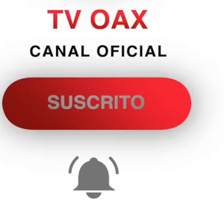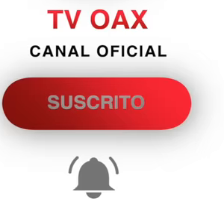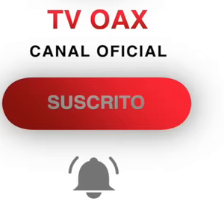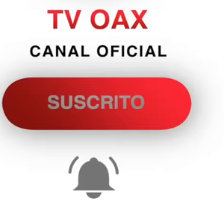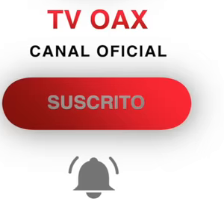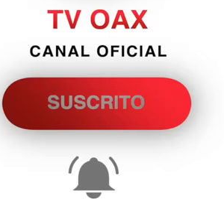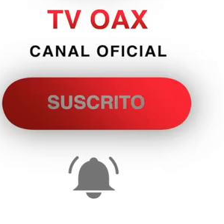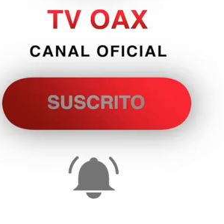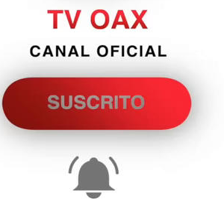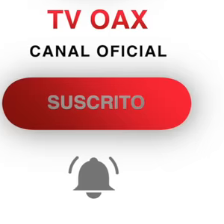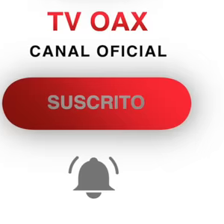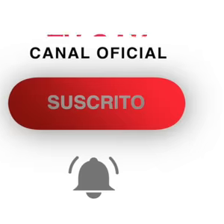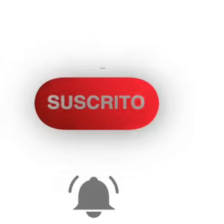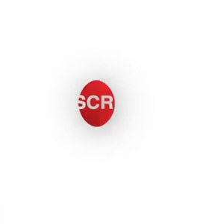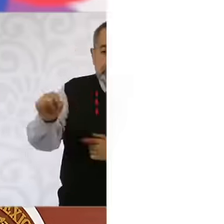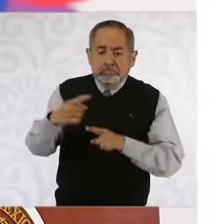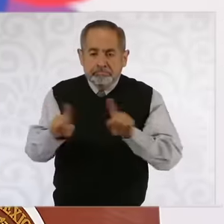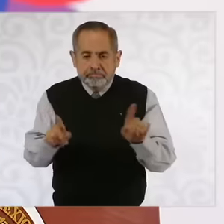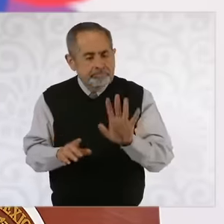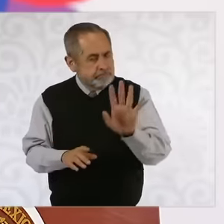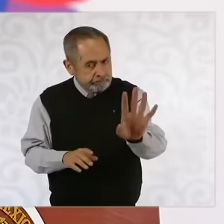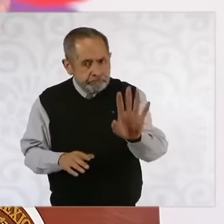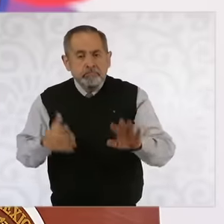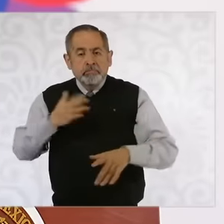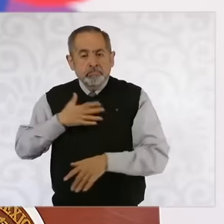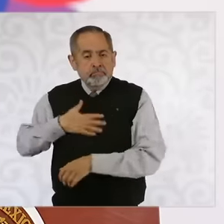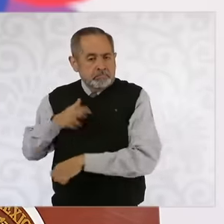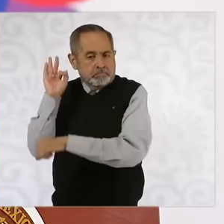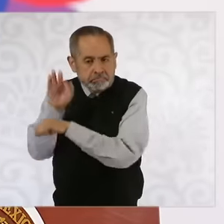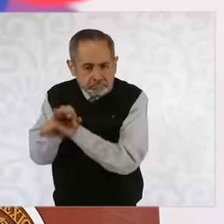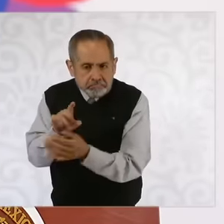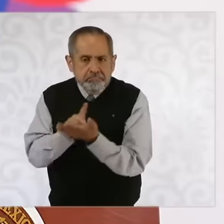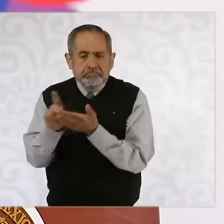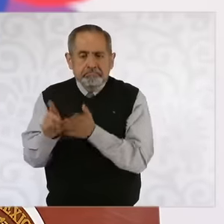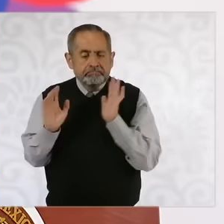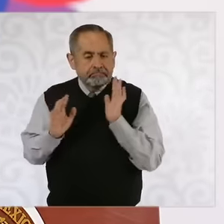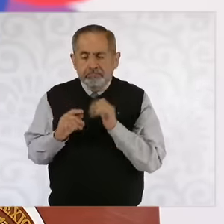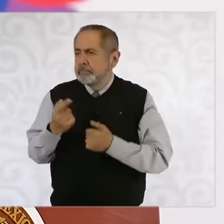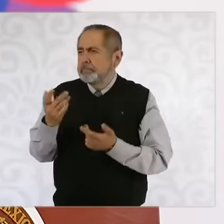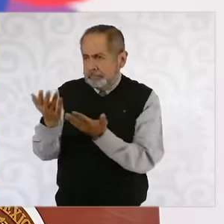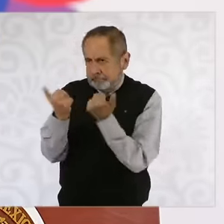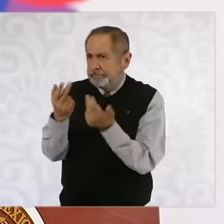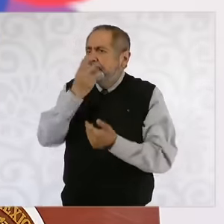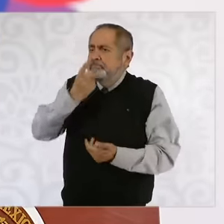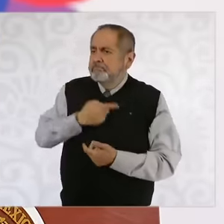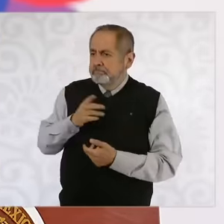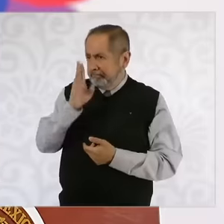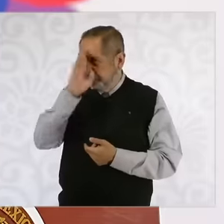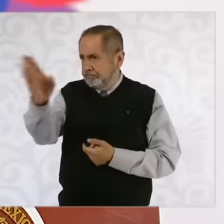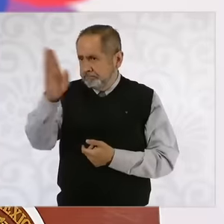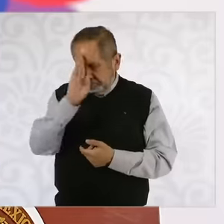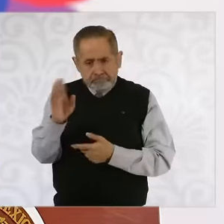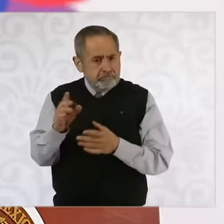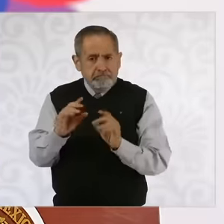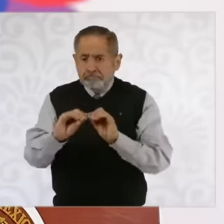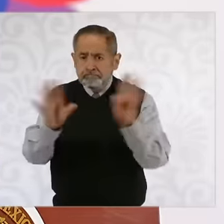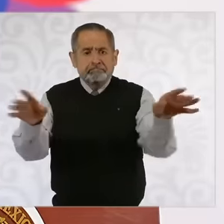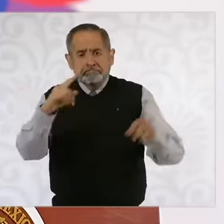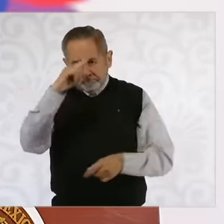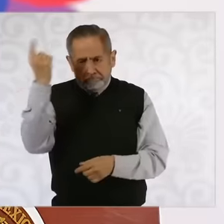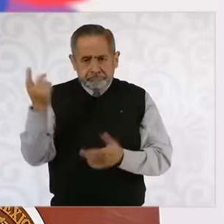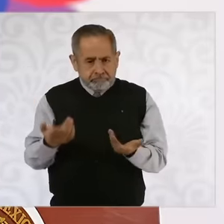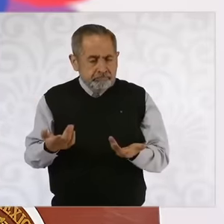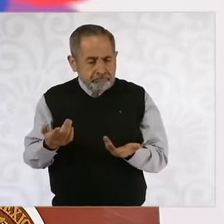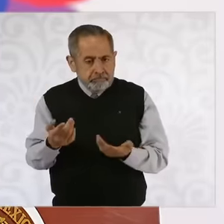Al final de cuentas, nosotros tenemos que ser instituciones garantistas de derechos y los trabajadores, los empleadores, perdón, tienen